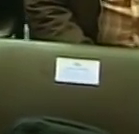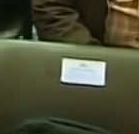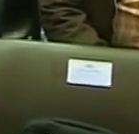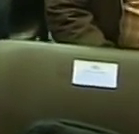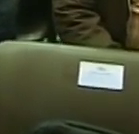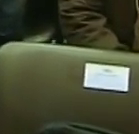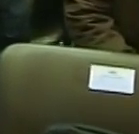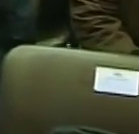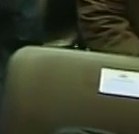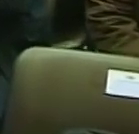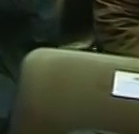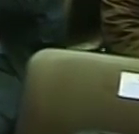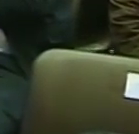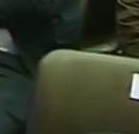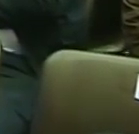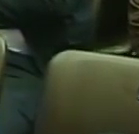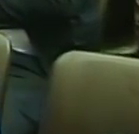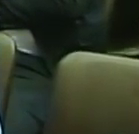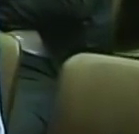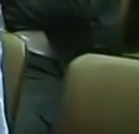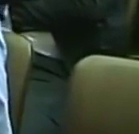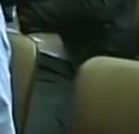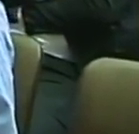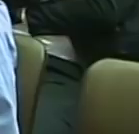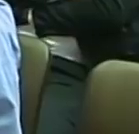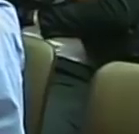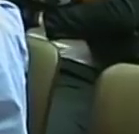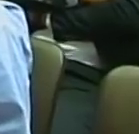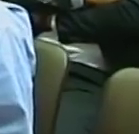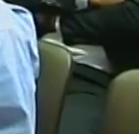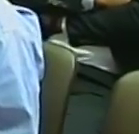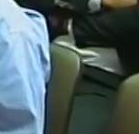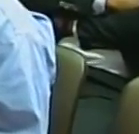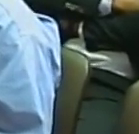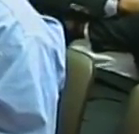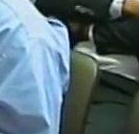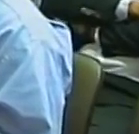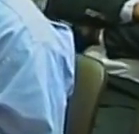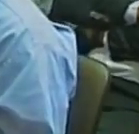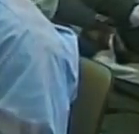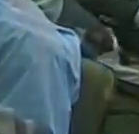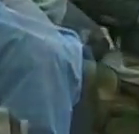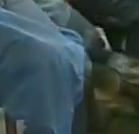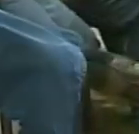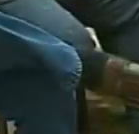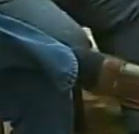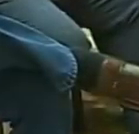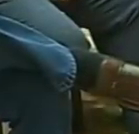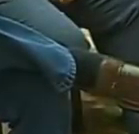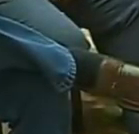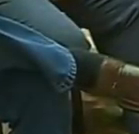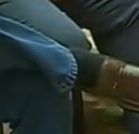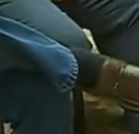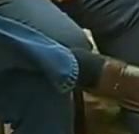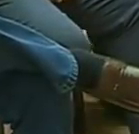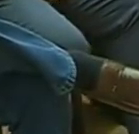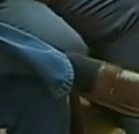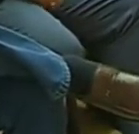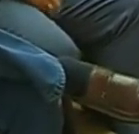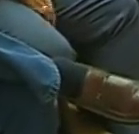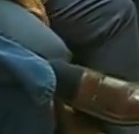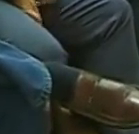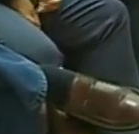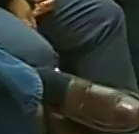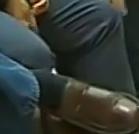decretos constituyentes. Ya los habíamos escuchado por parte del segundo vicepresidente, Luis Amoroso, quien decía que se estaba esperando